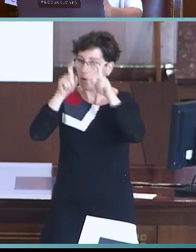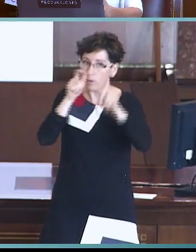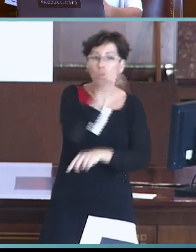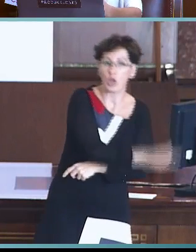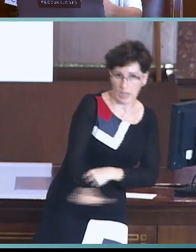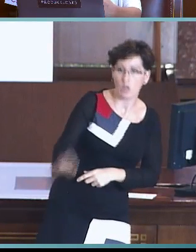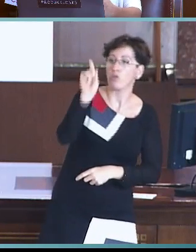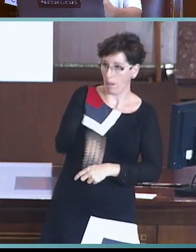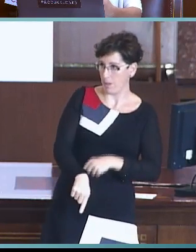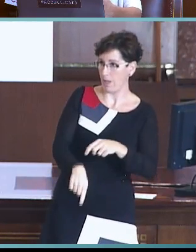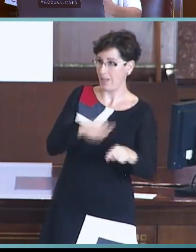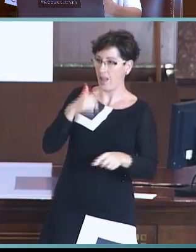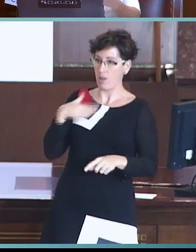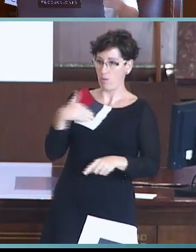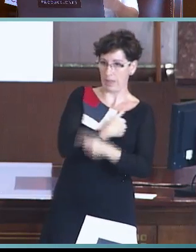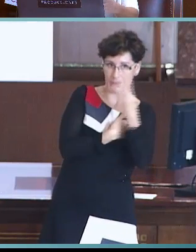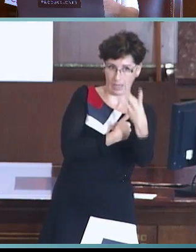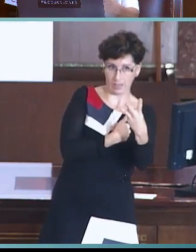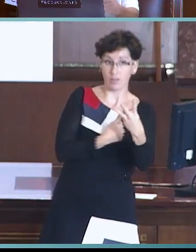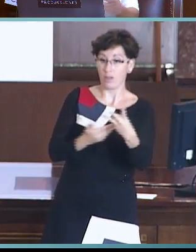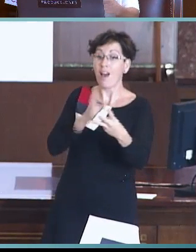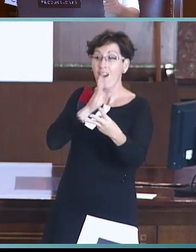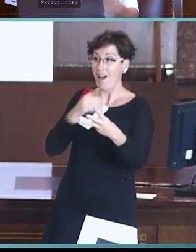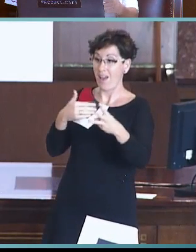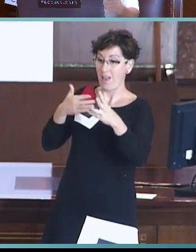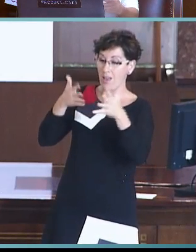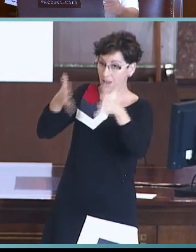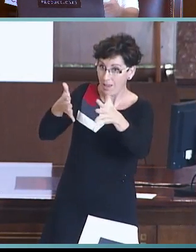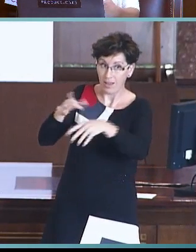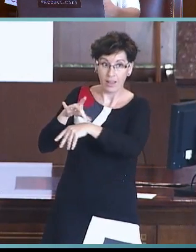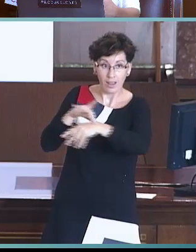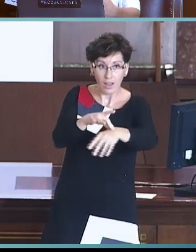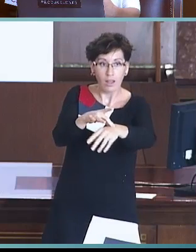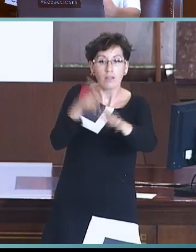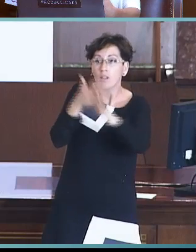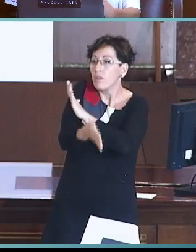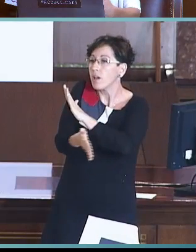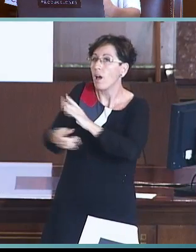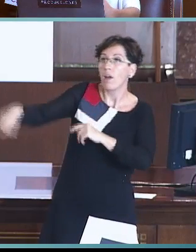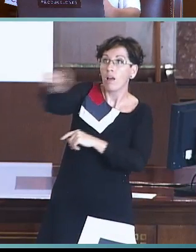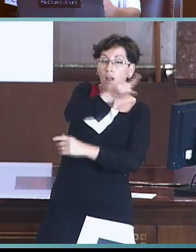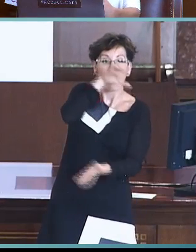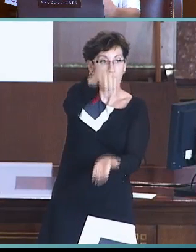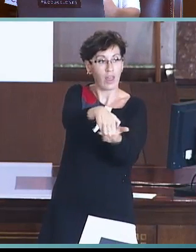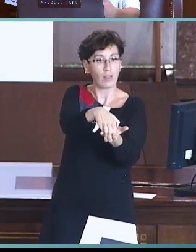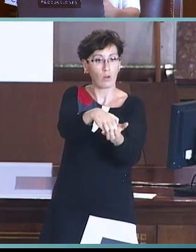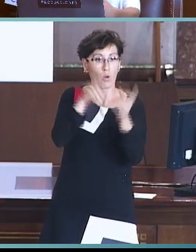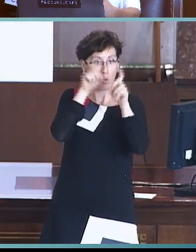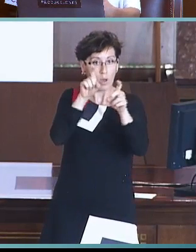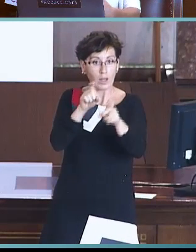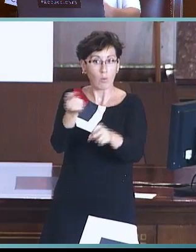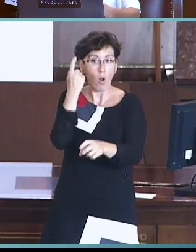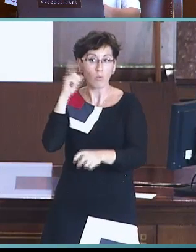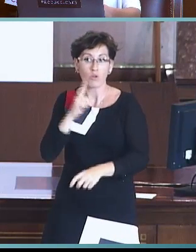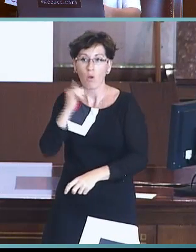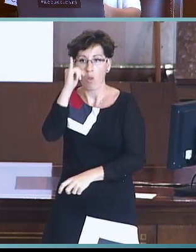funciones. Y en este ejercicio de nuestras funciones pues atendemos a aquellos centros fundamentalmente que tienen más alumnos sordos y